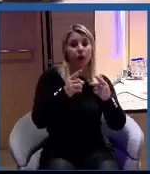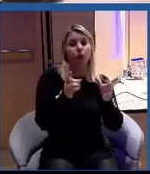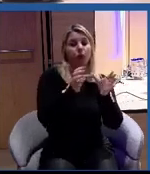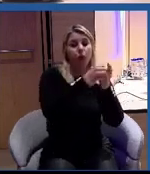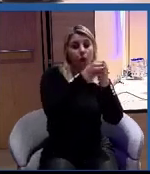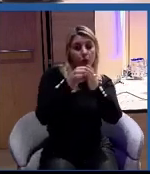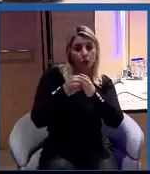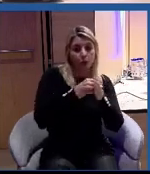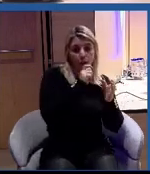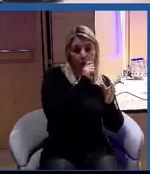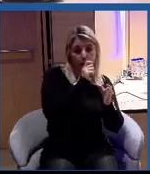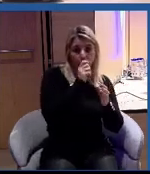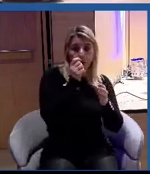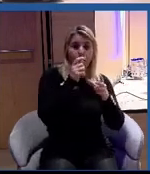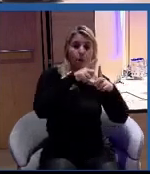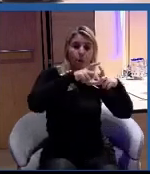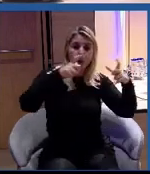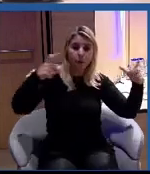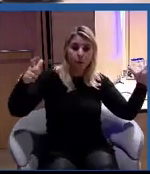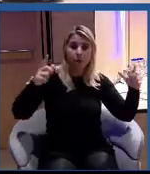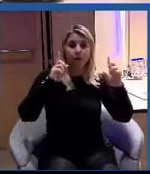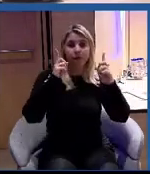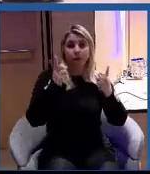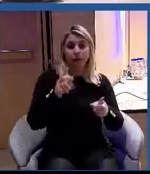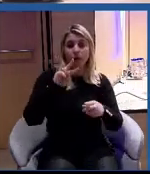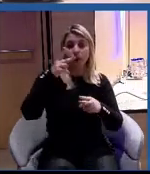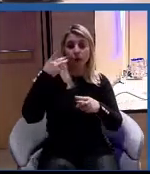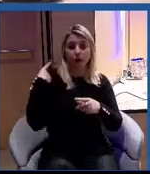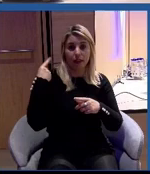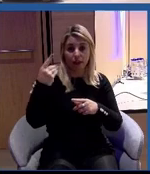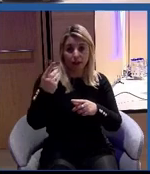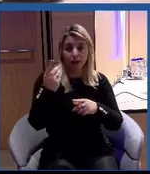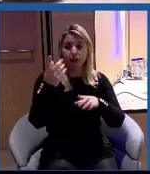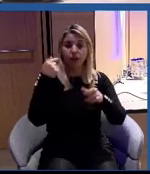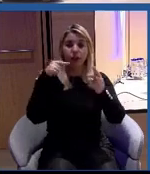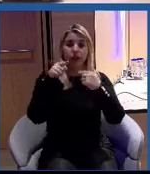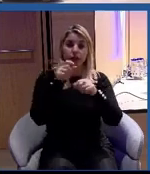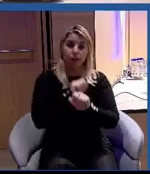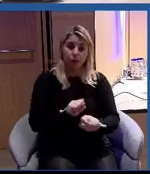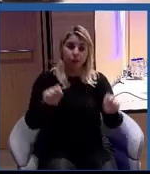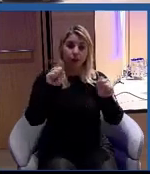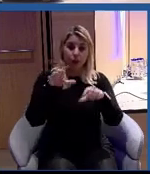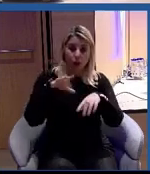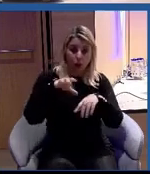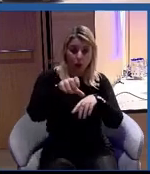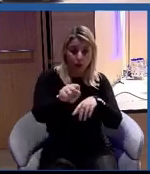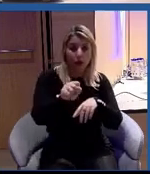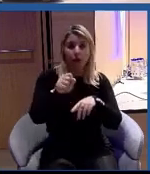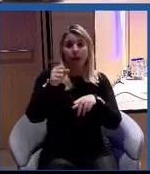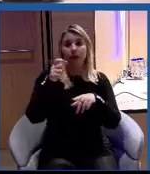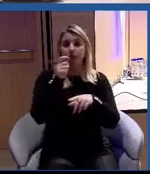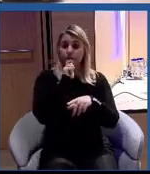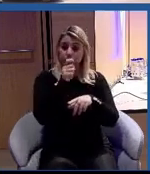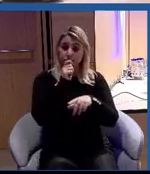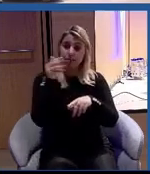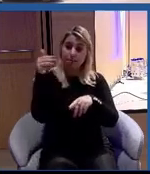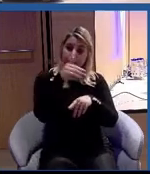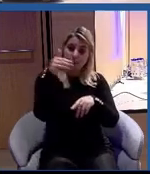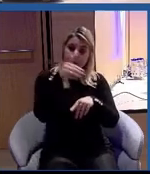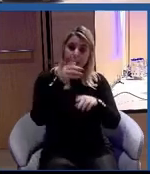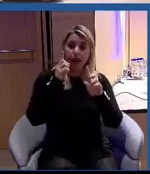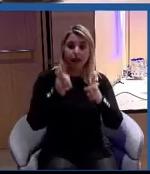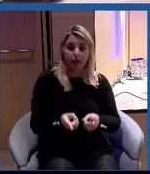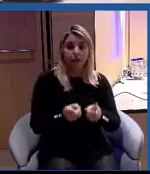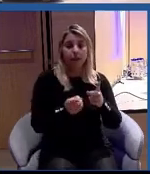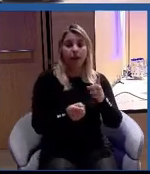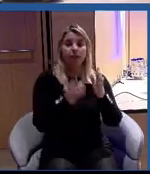Paraguay vamos a pedirle sus direcciones oriales que comprometan a sus periodistas a participar y tratar de sacar